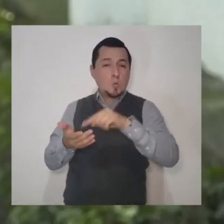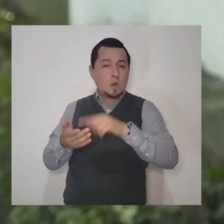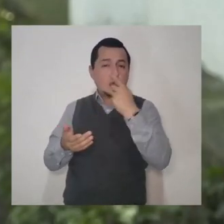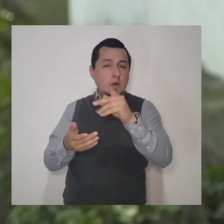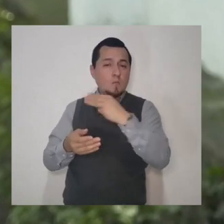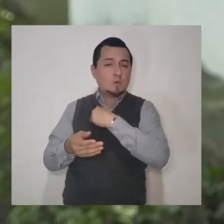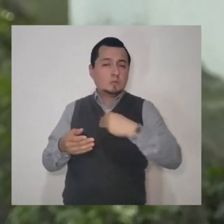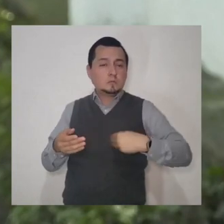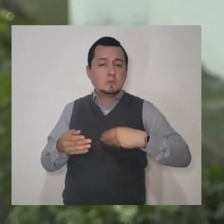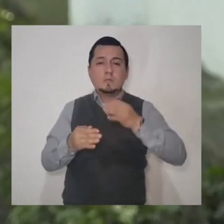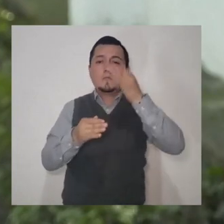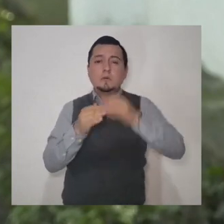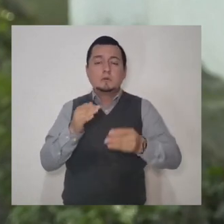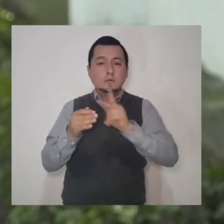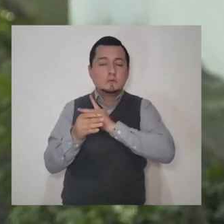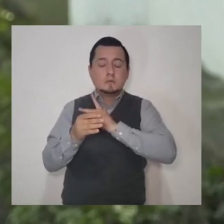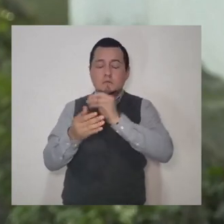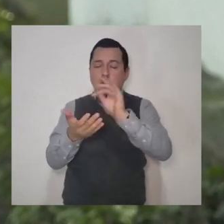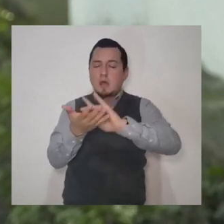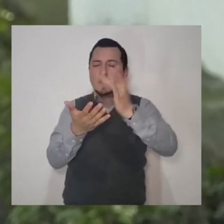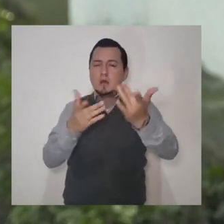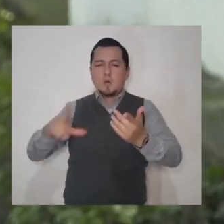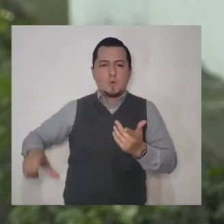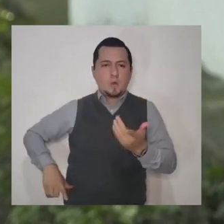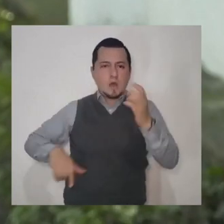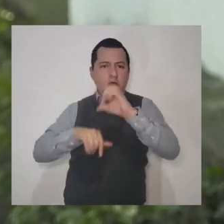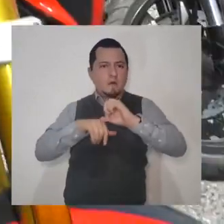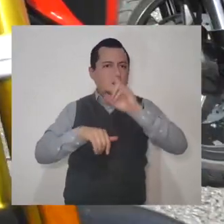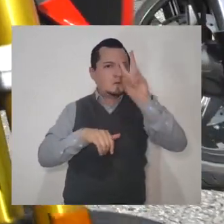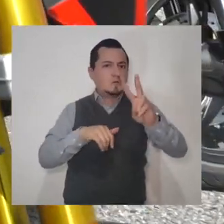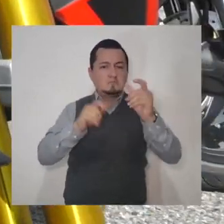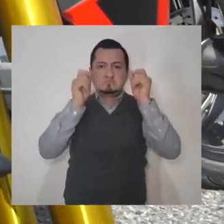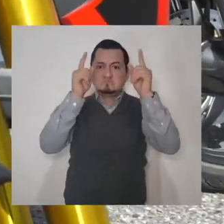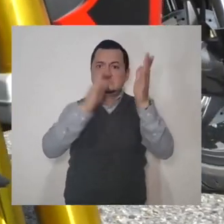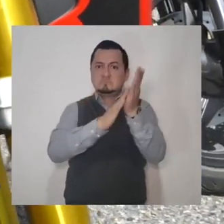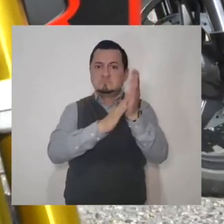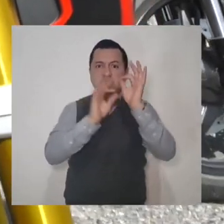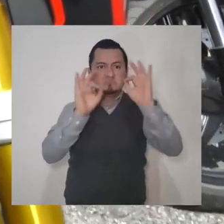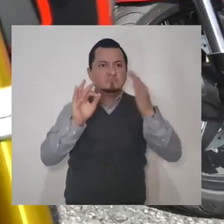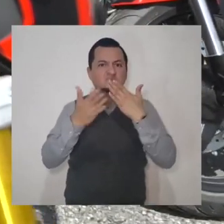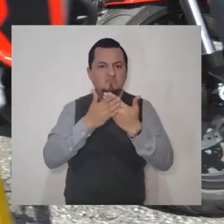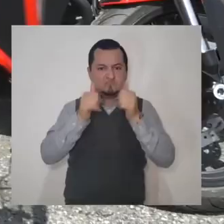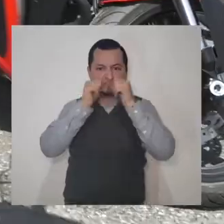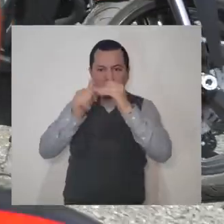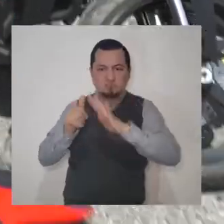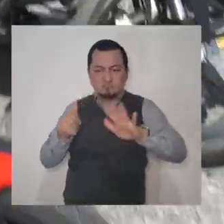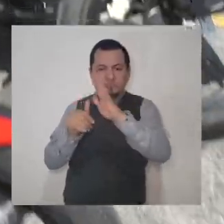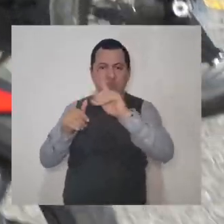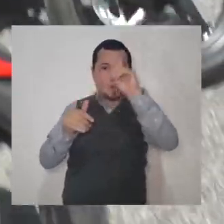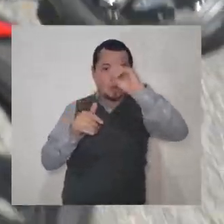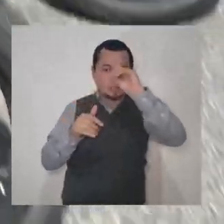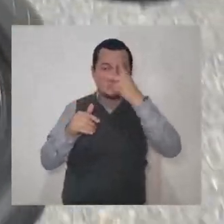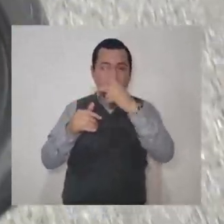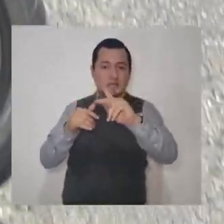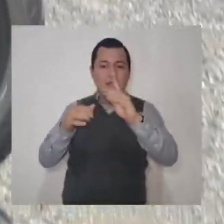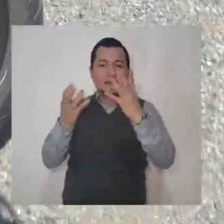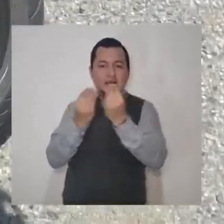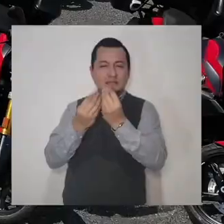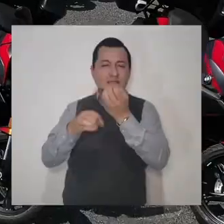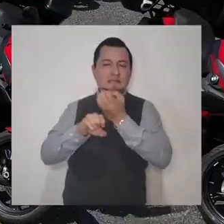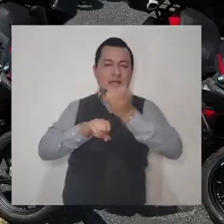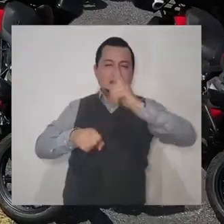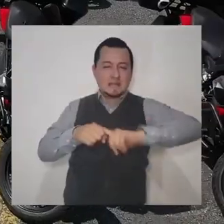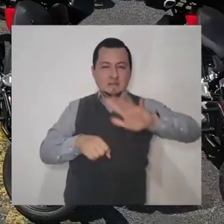importante del municipio. Mi total agradecimiento para el gobernador, para el gobierno del estado, a través también del Consejo Estatal de Seguridad